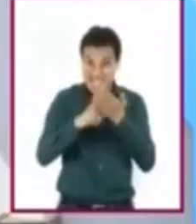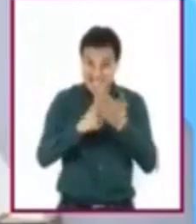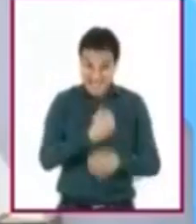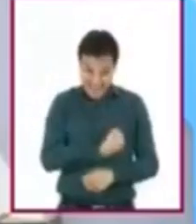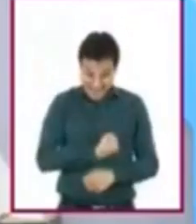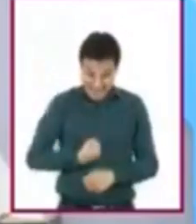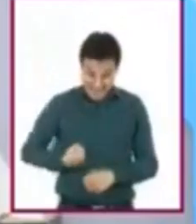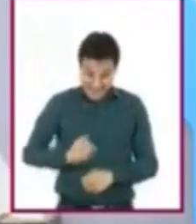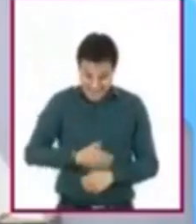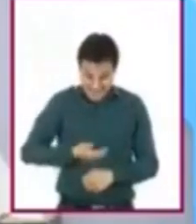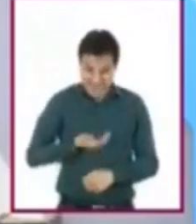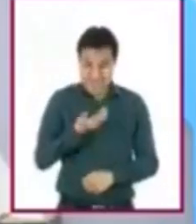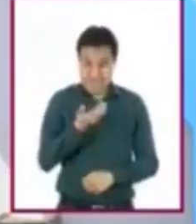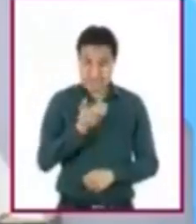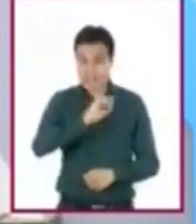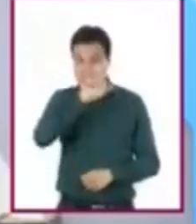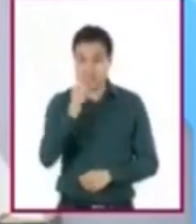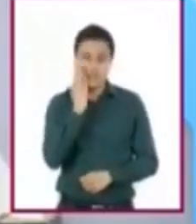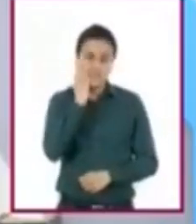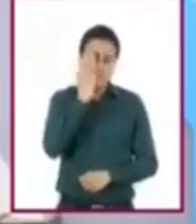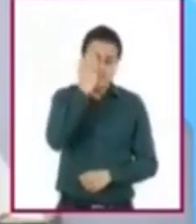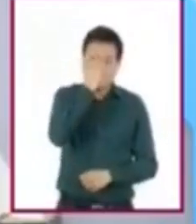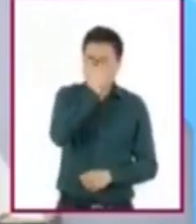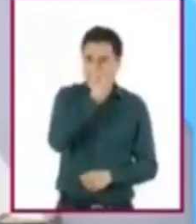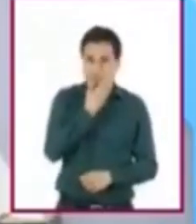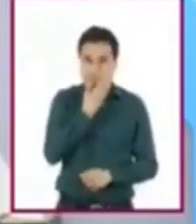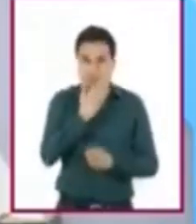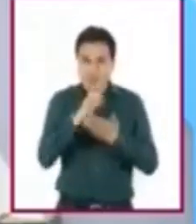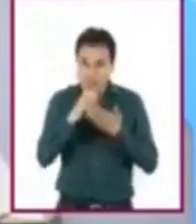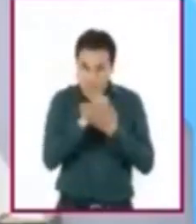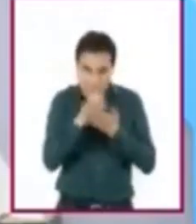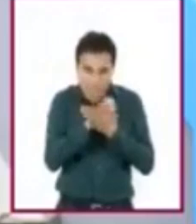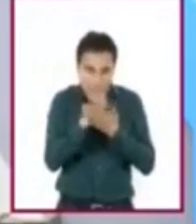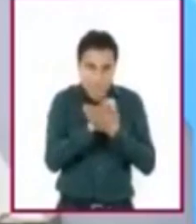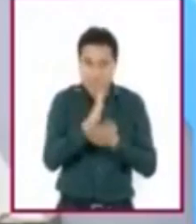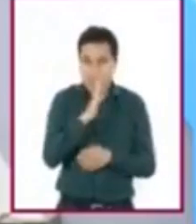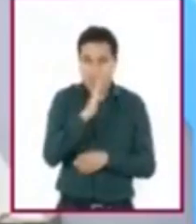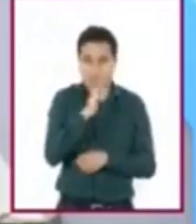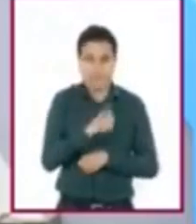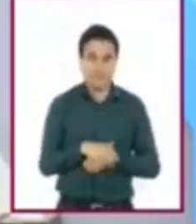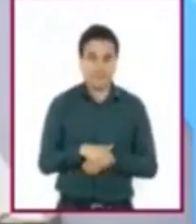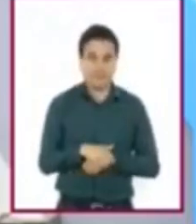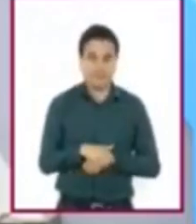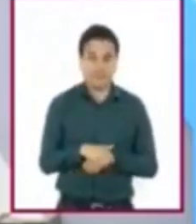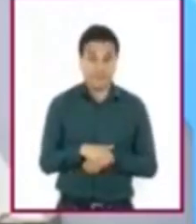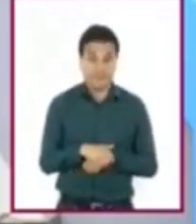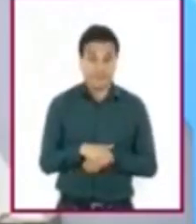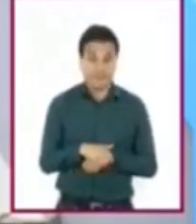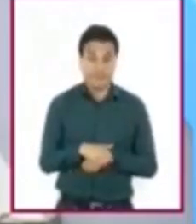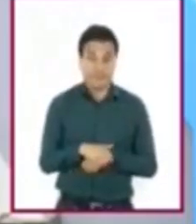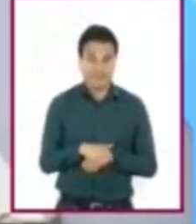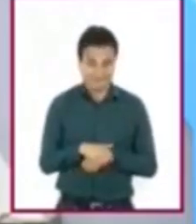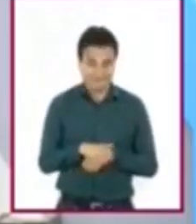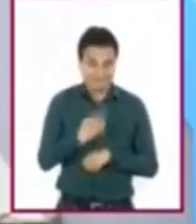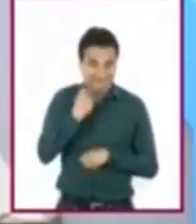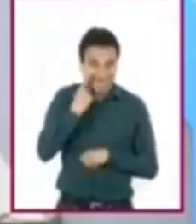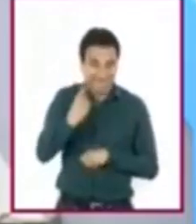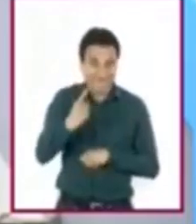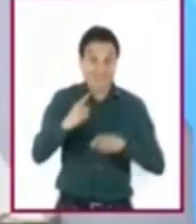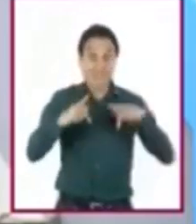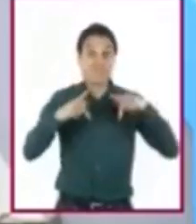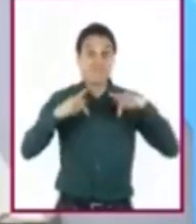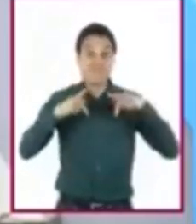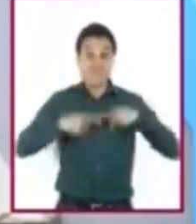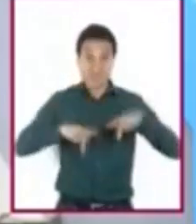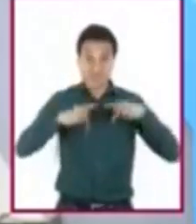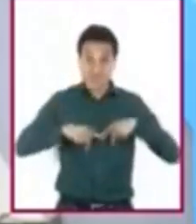Coumatz venenoso y fiero en grande manera. No es la primera vez que la humanidad afronta una pandemia. ¿Cómo